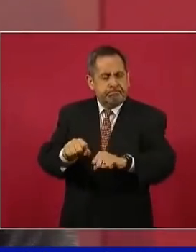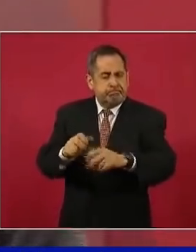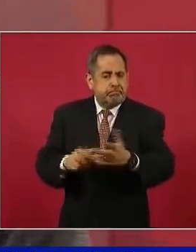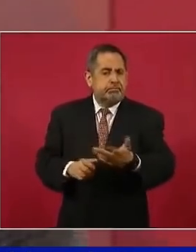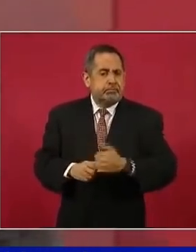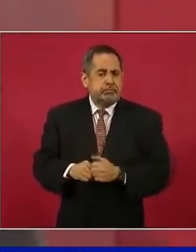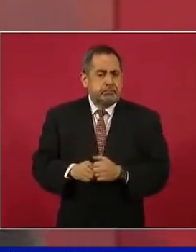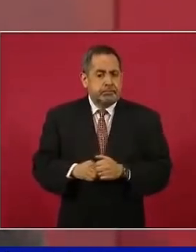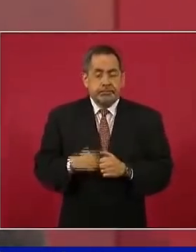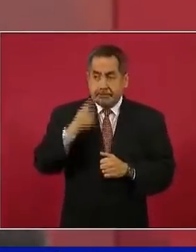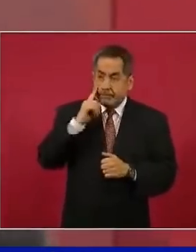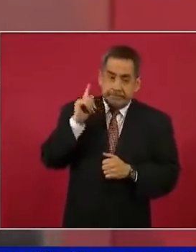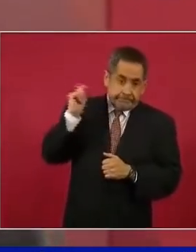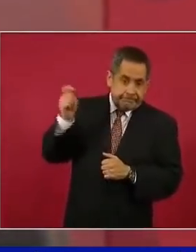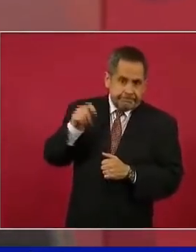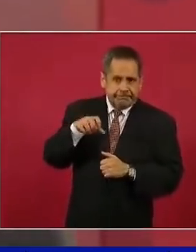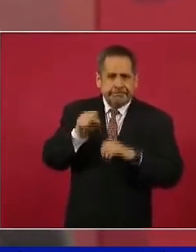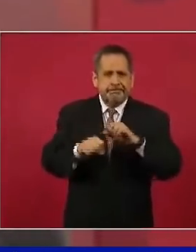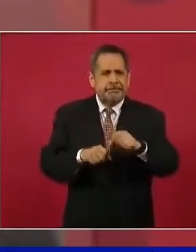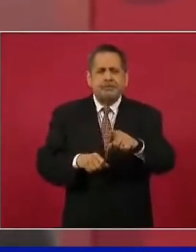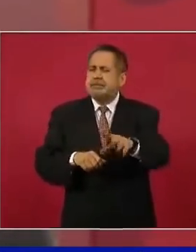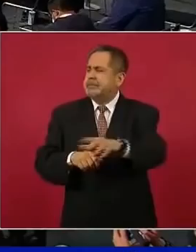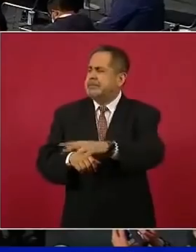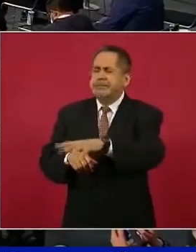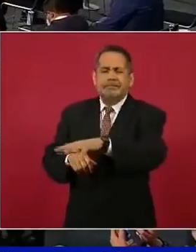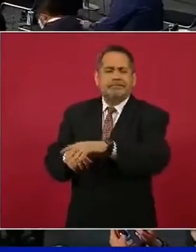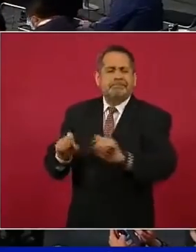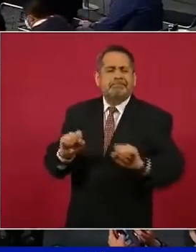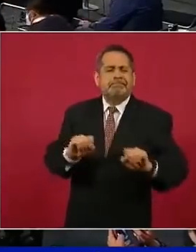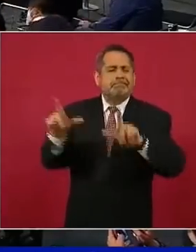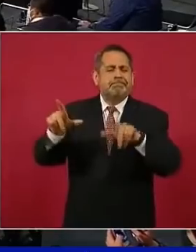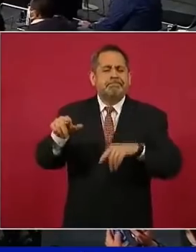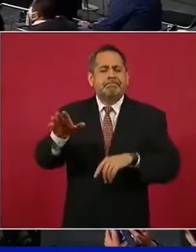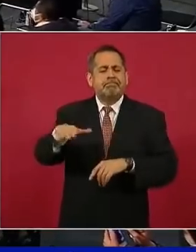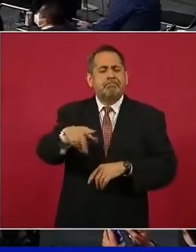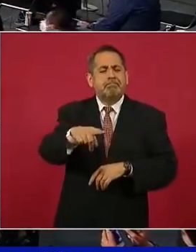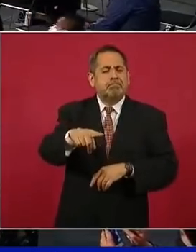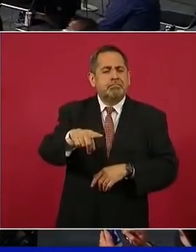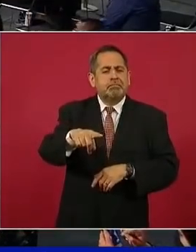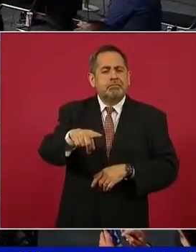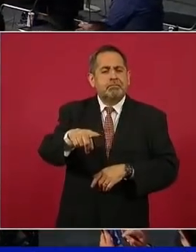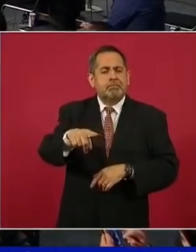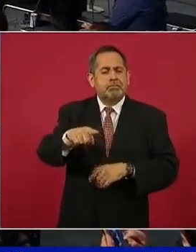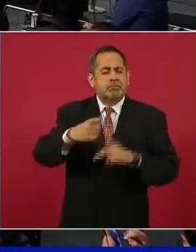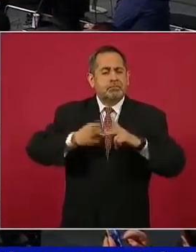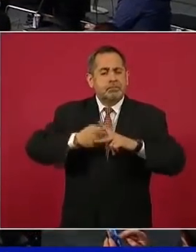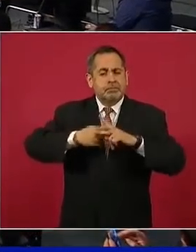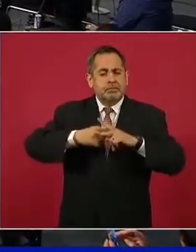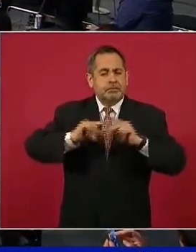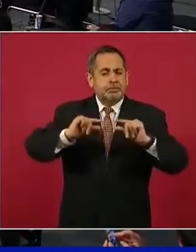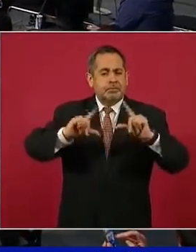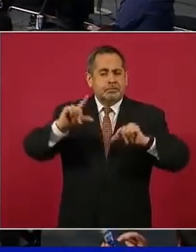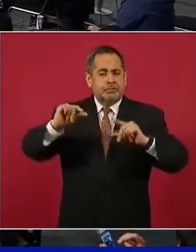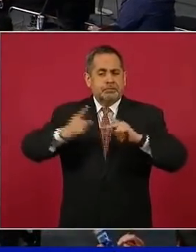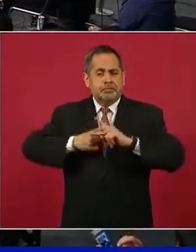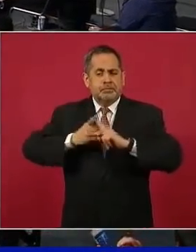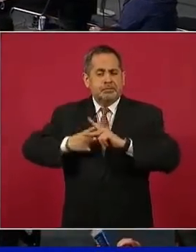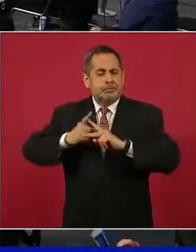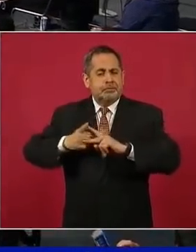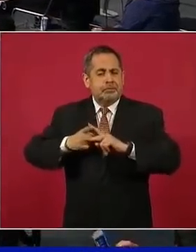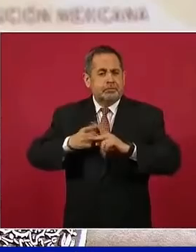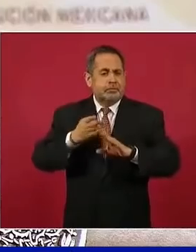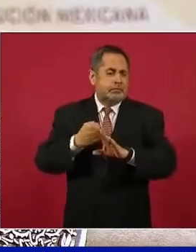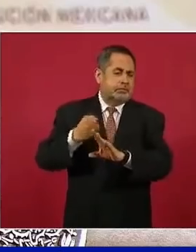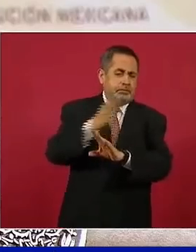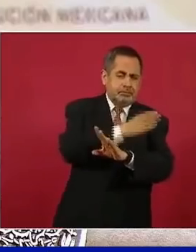El lograr, no tienen la gráfica de cómo